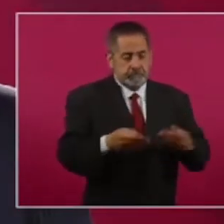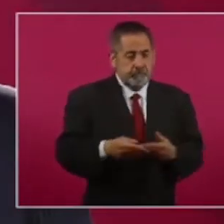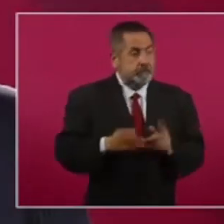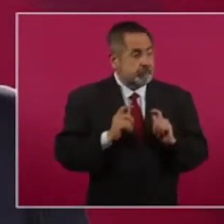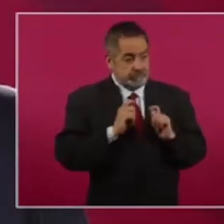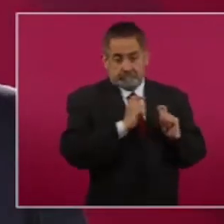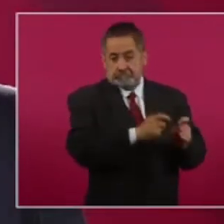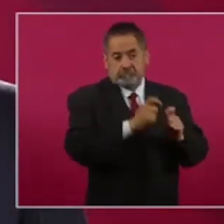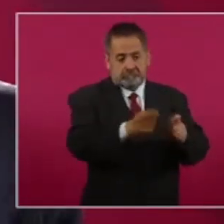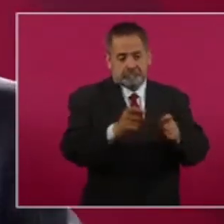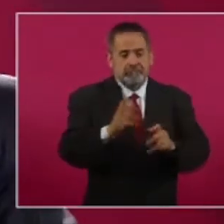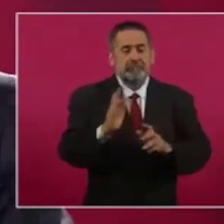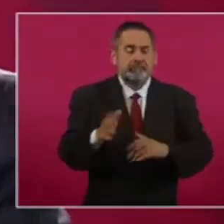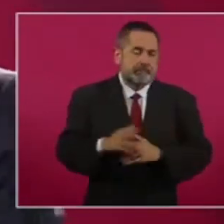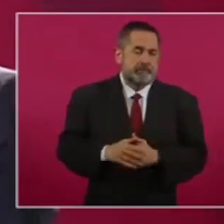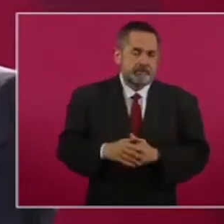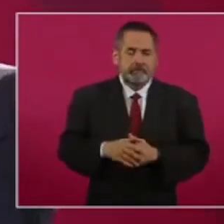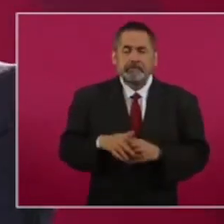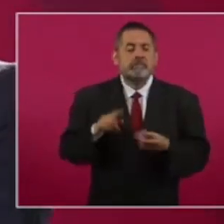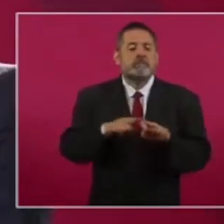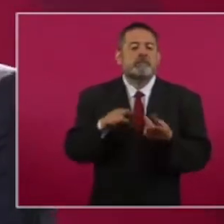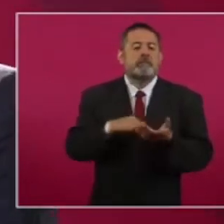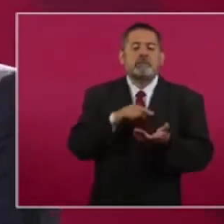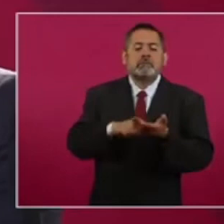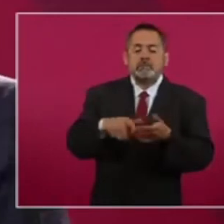entregadas en las zonas